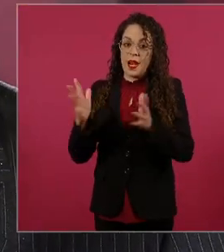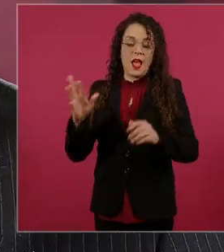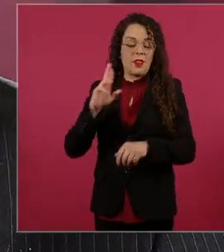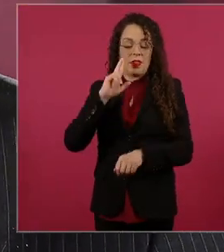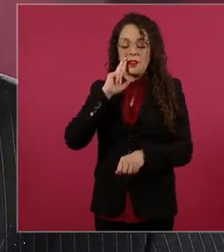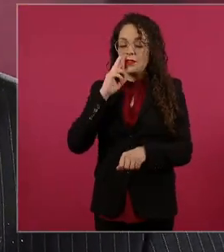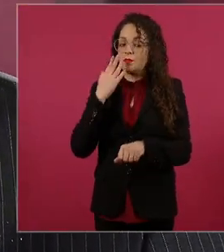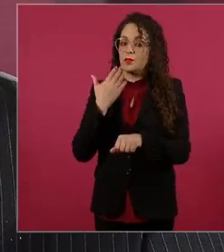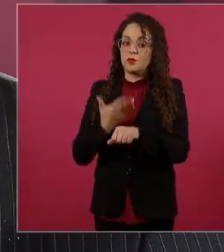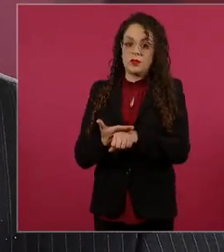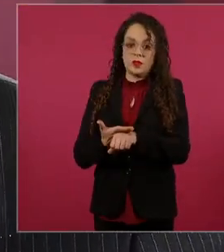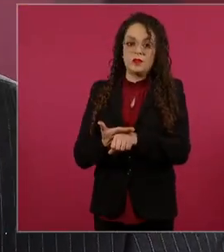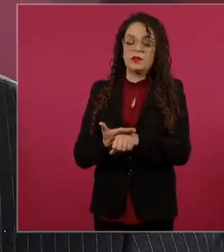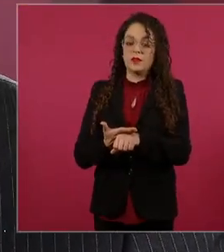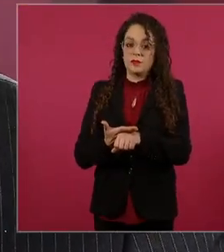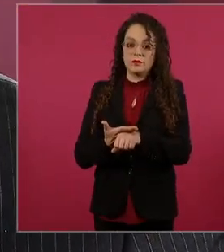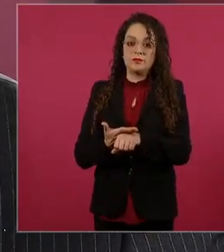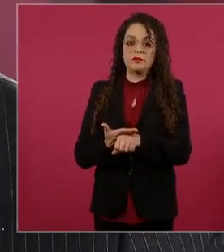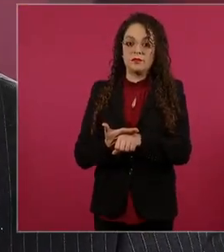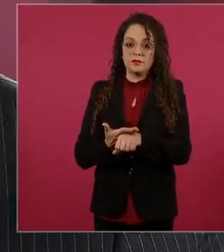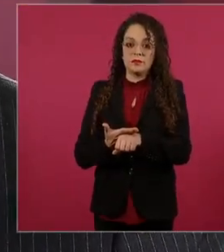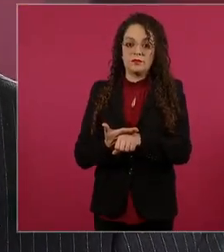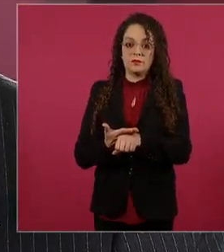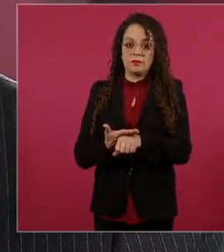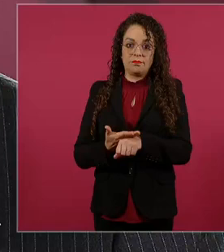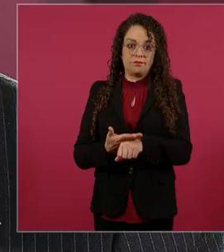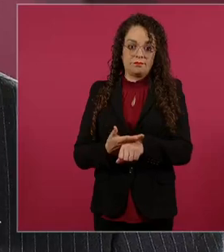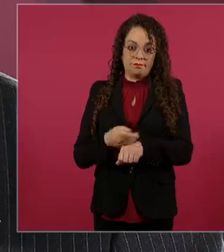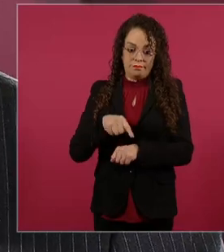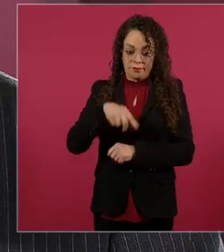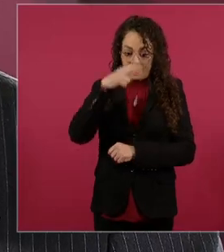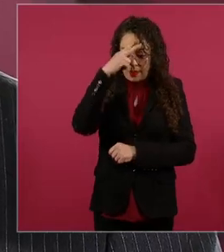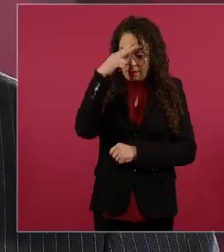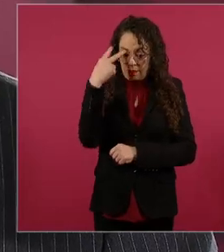El manejo De los asuntos públicos